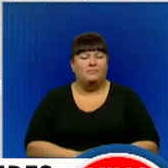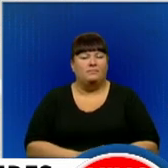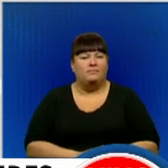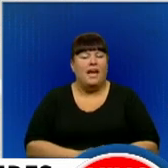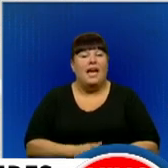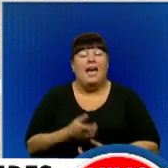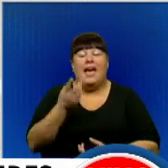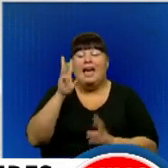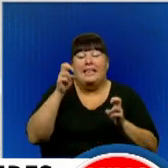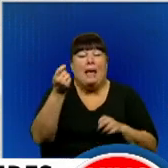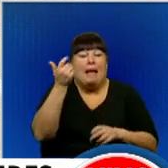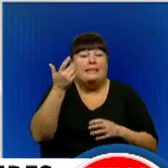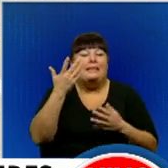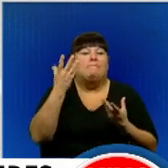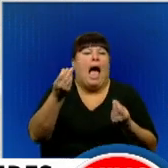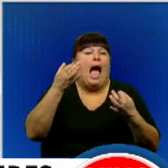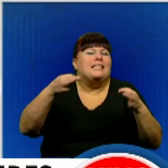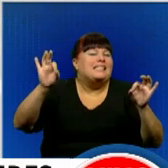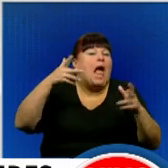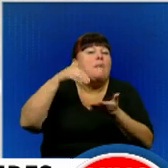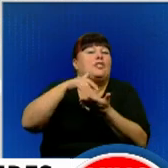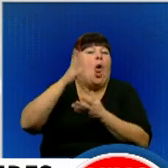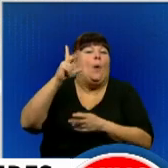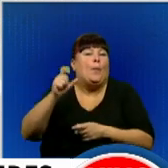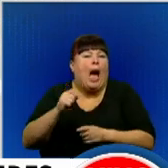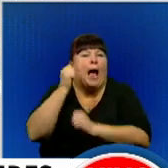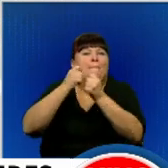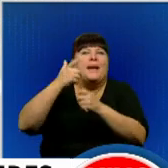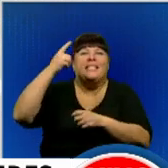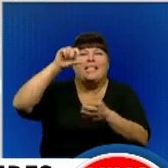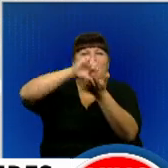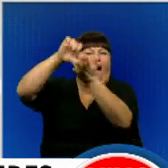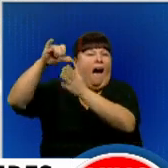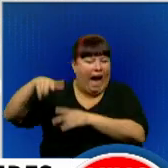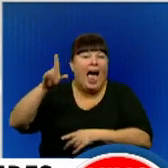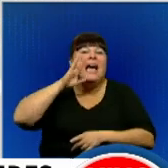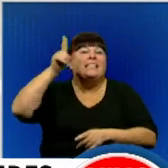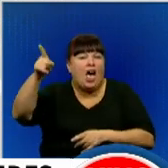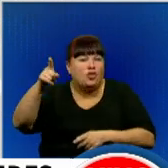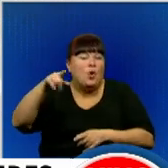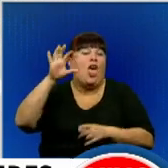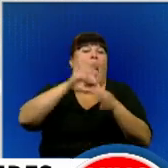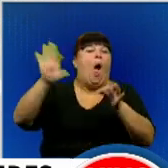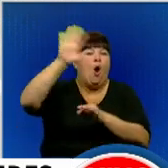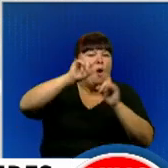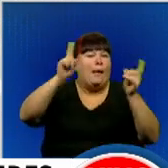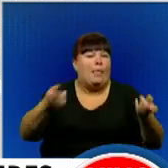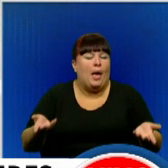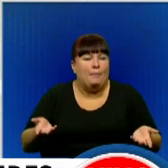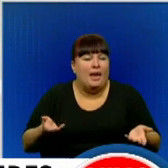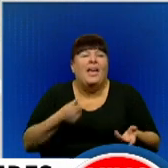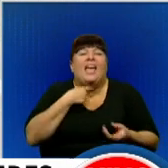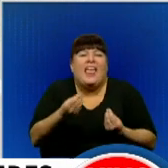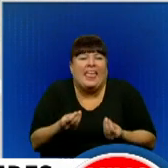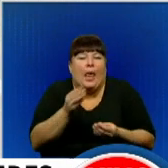el capitalismo está salvando millonariamente a los bancos y las multinacionales ocurre en eeuu y la unión europea que